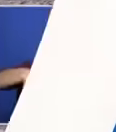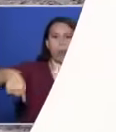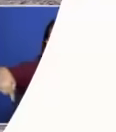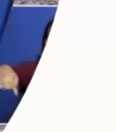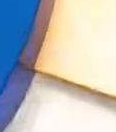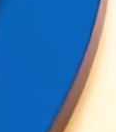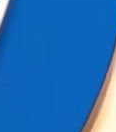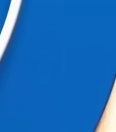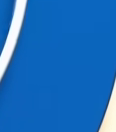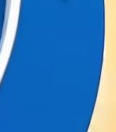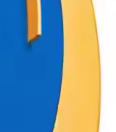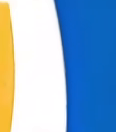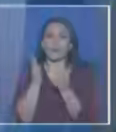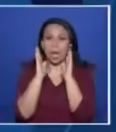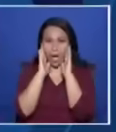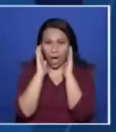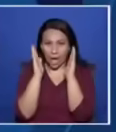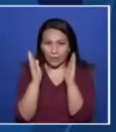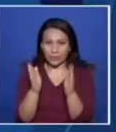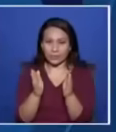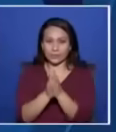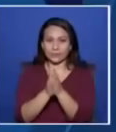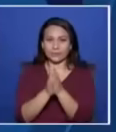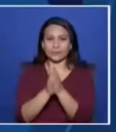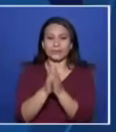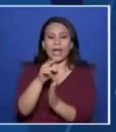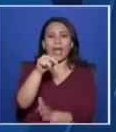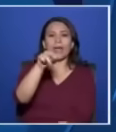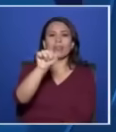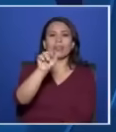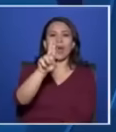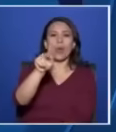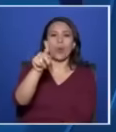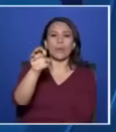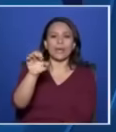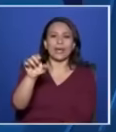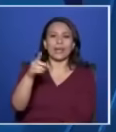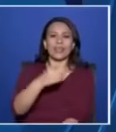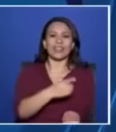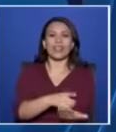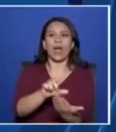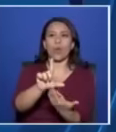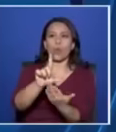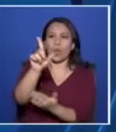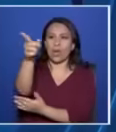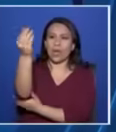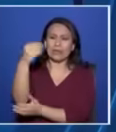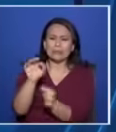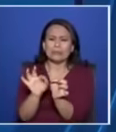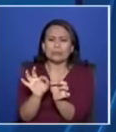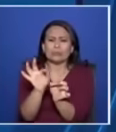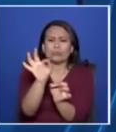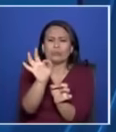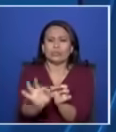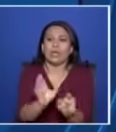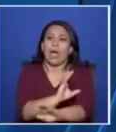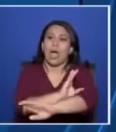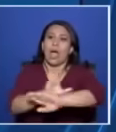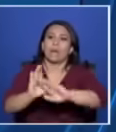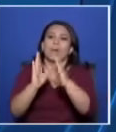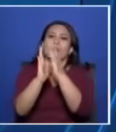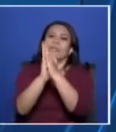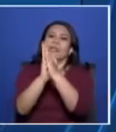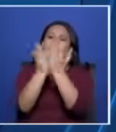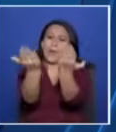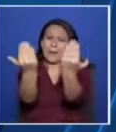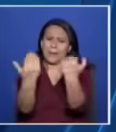la atiendan cuanto antes. Si nos vamos al recinto Naupe del Cantón Daule, ciudadanos de ese lugar pues piden a las